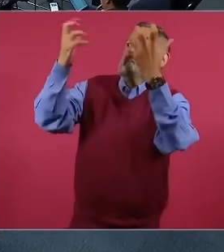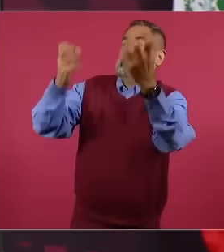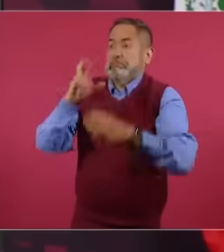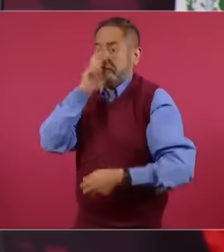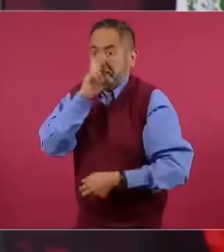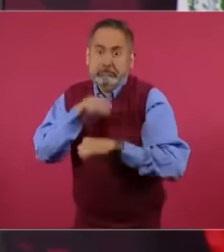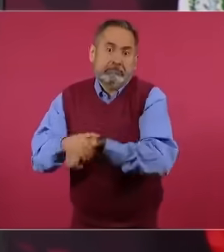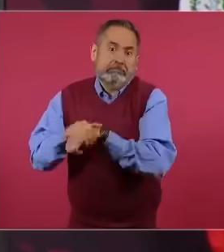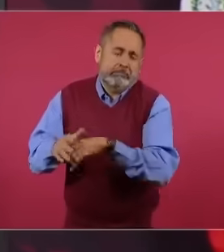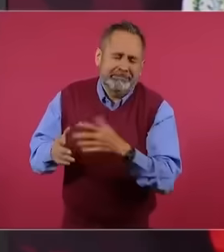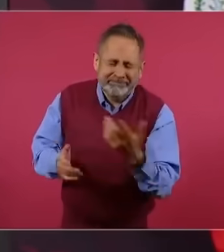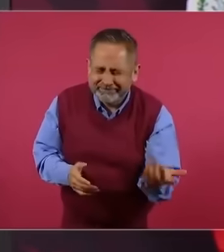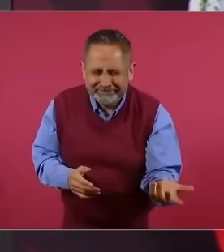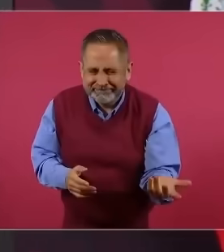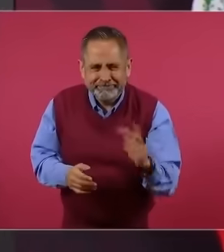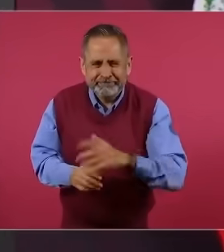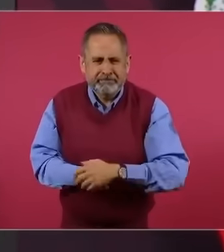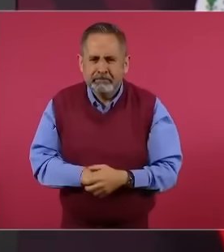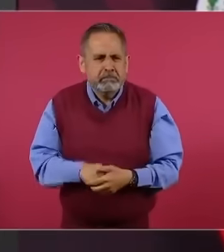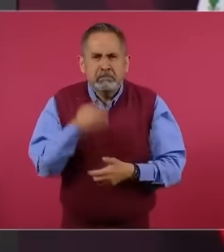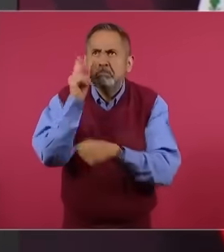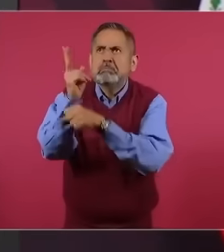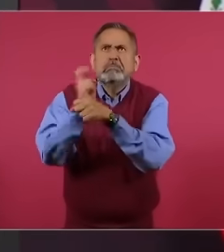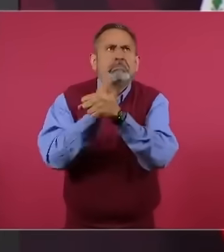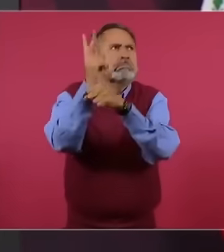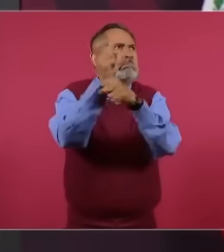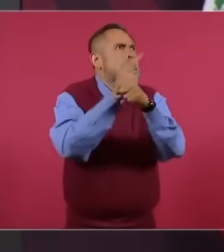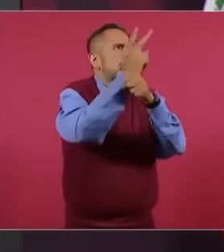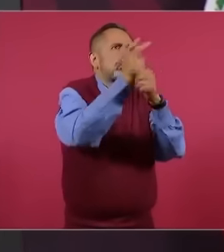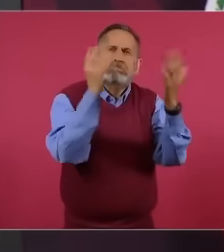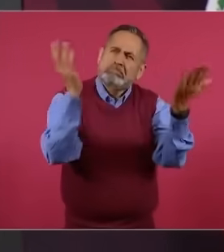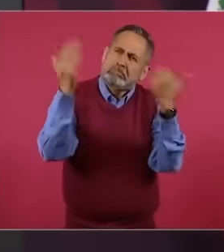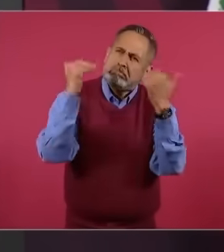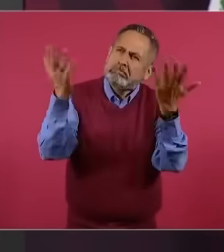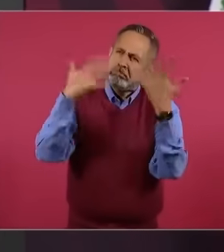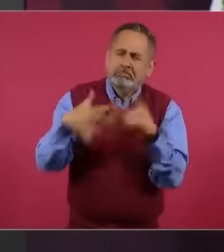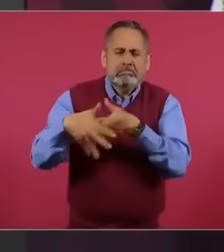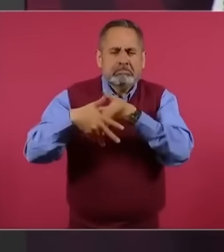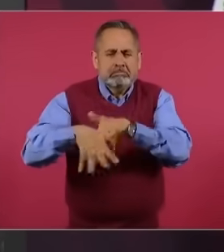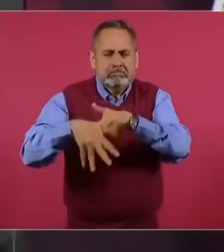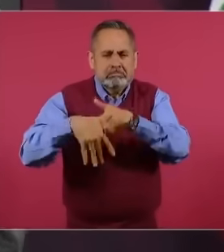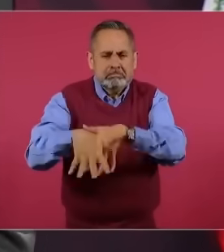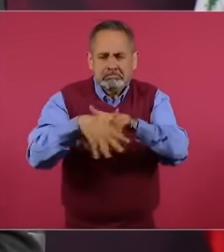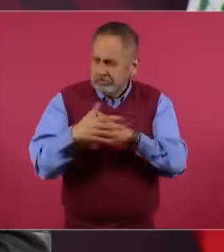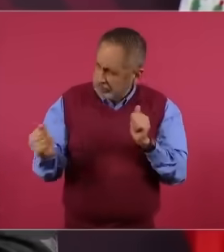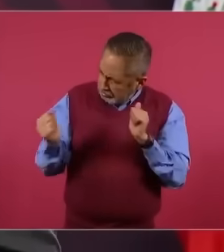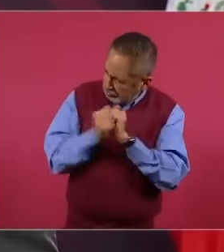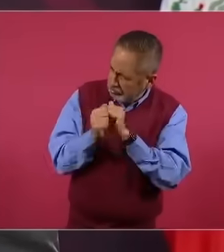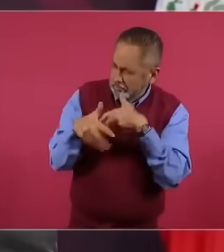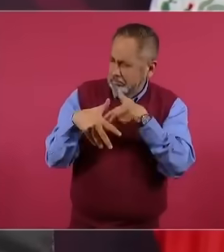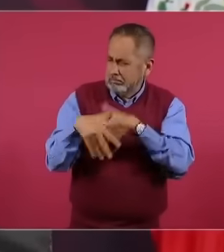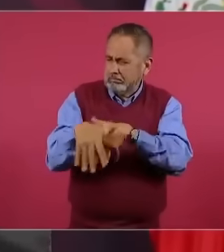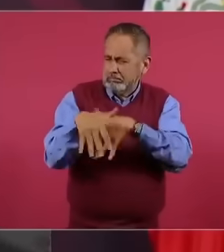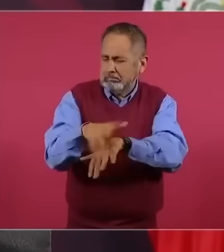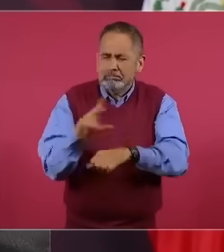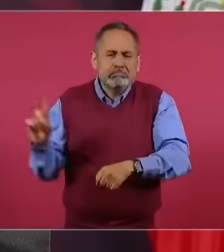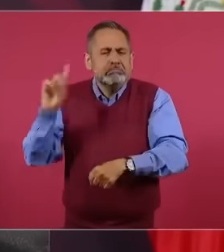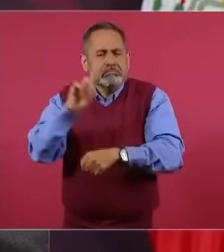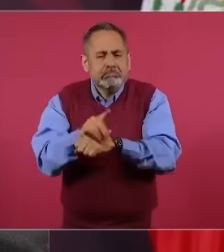Pero siempre se invita a todos los países para que marchen en el